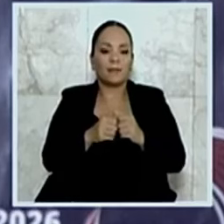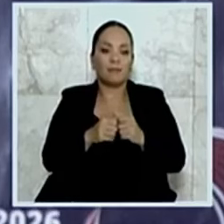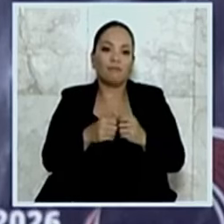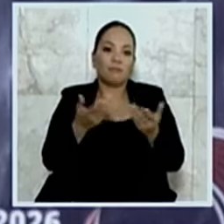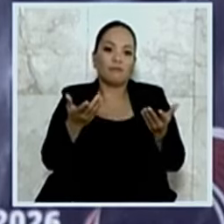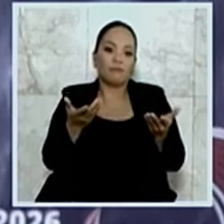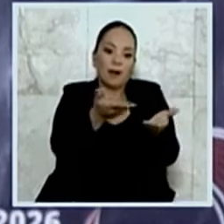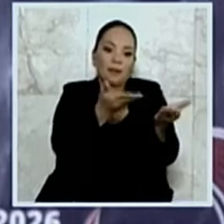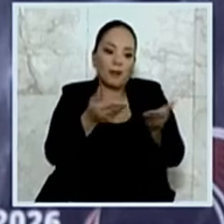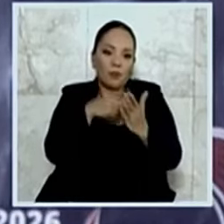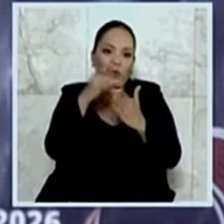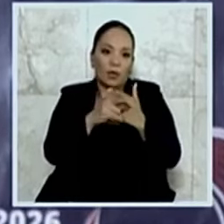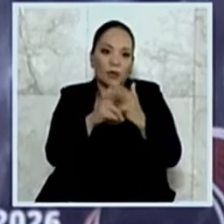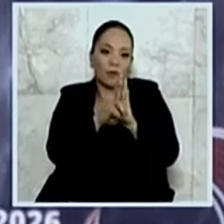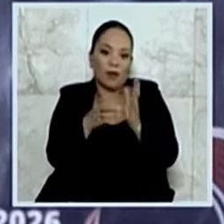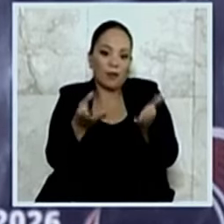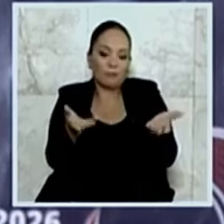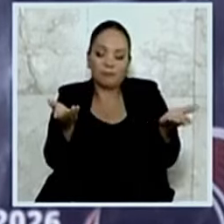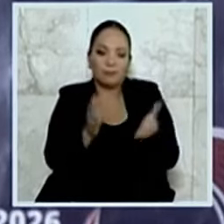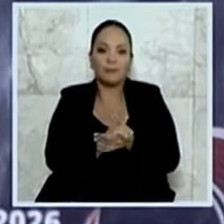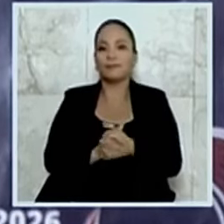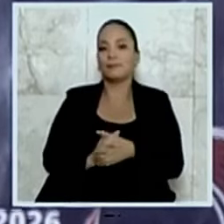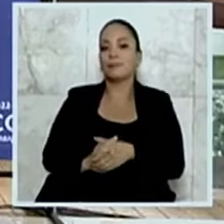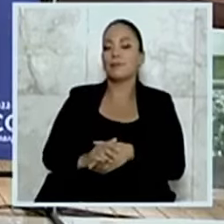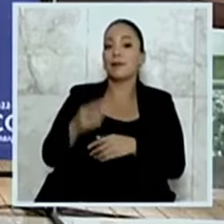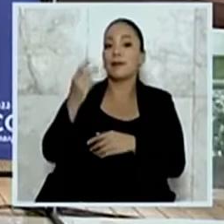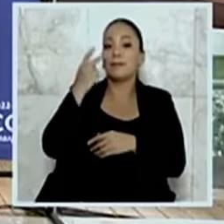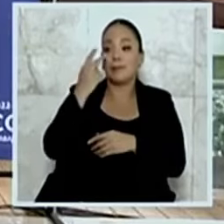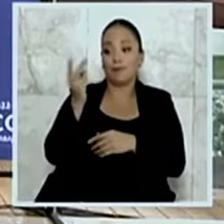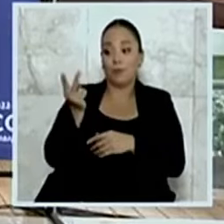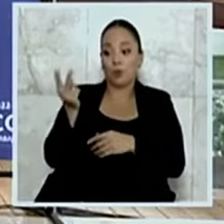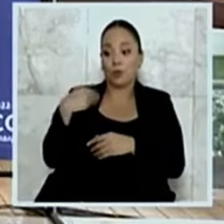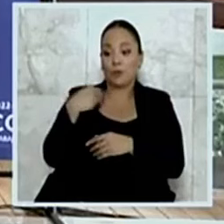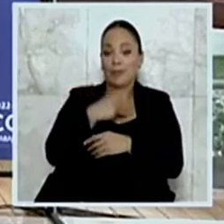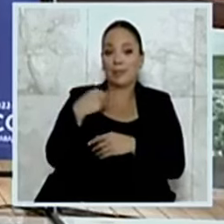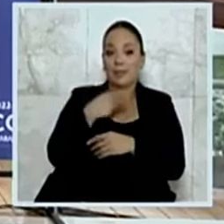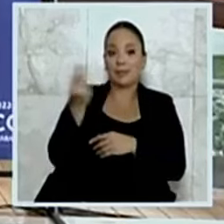cautela a la hora de utilizar este tipo de herramientas para